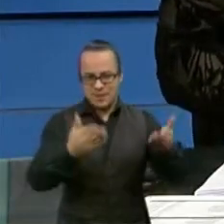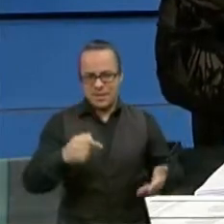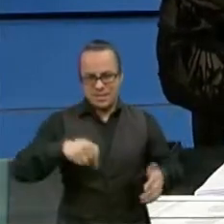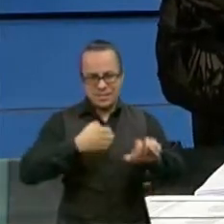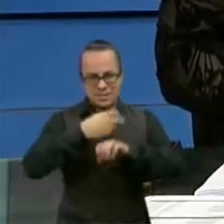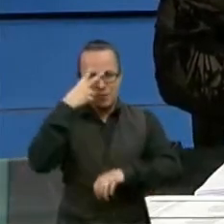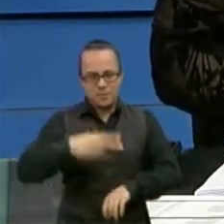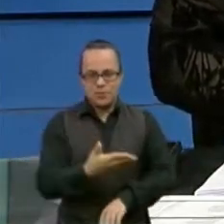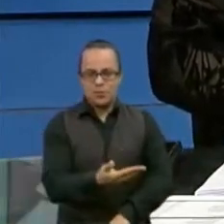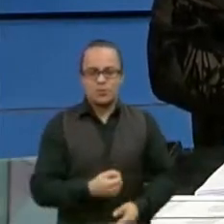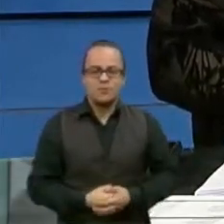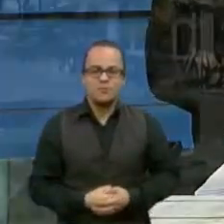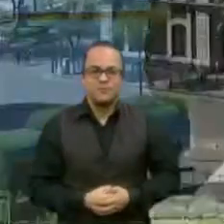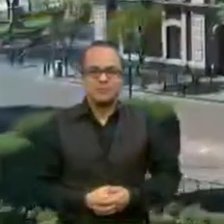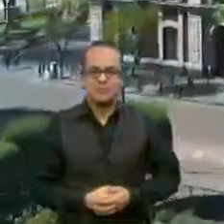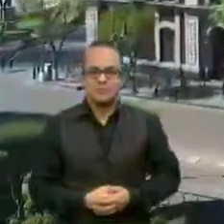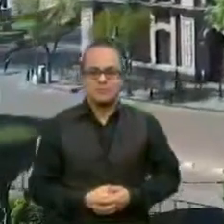de